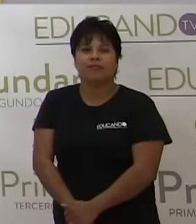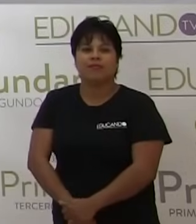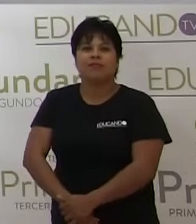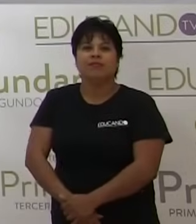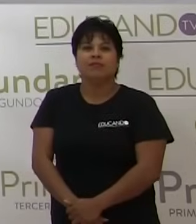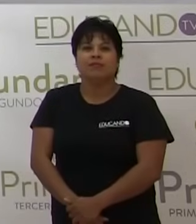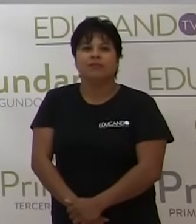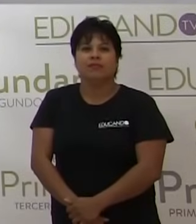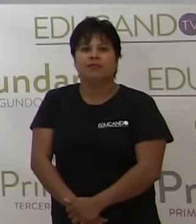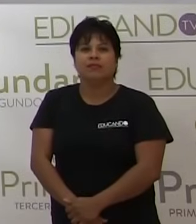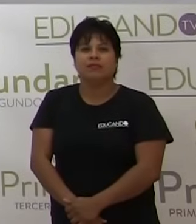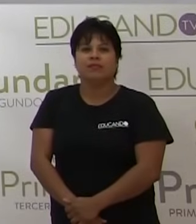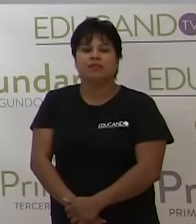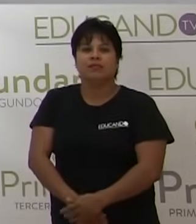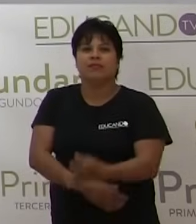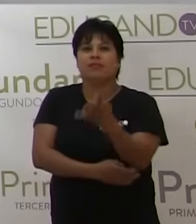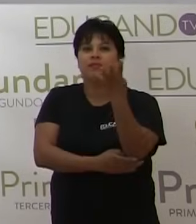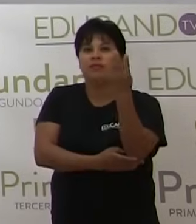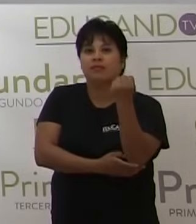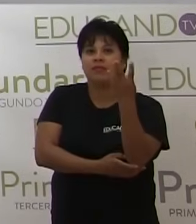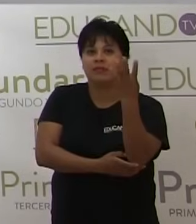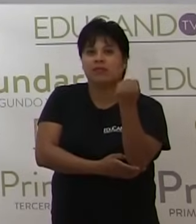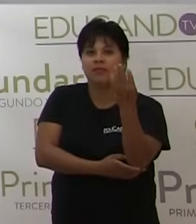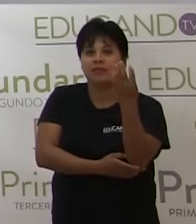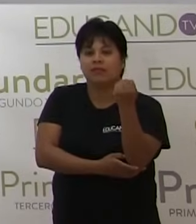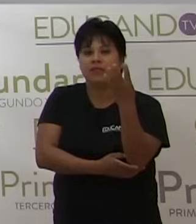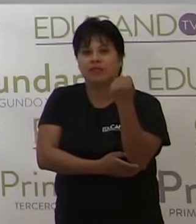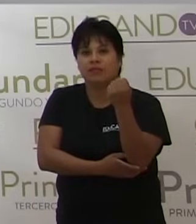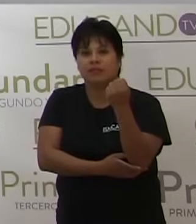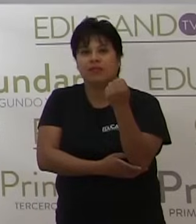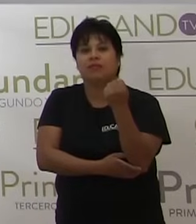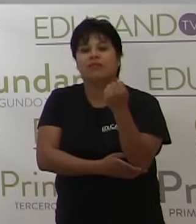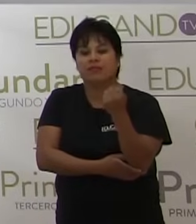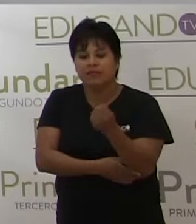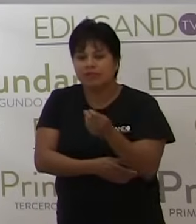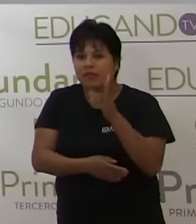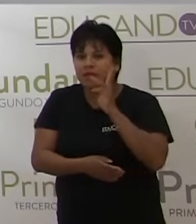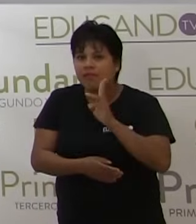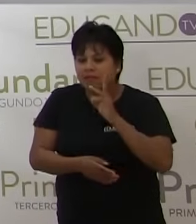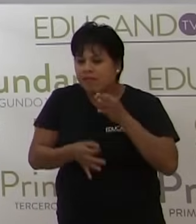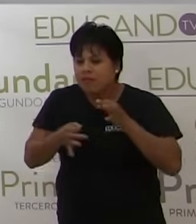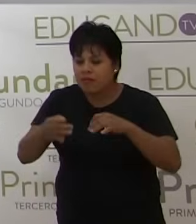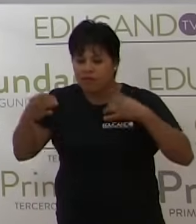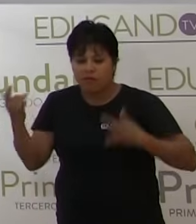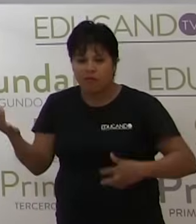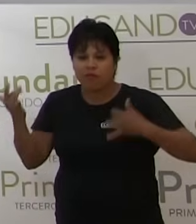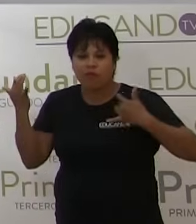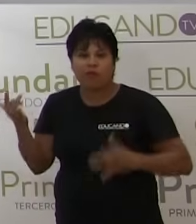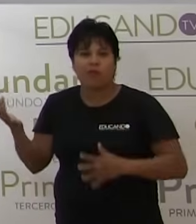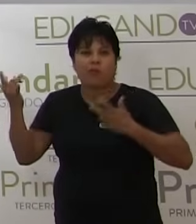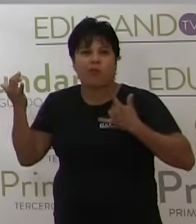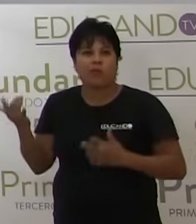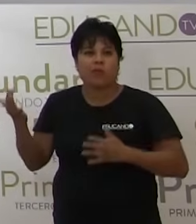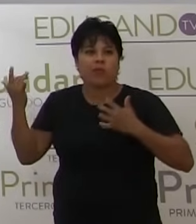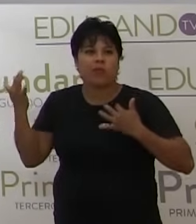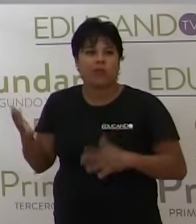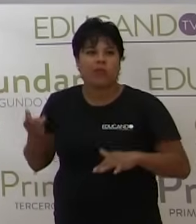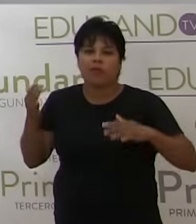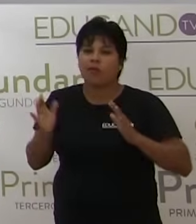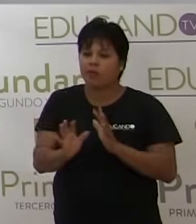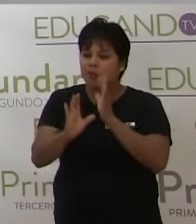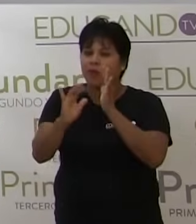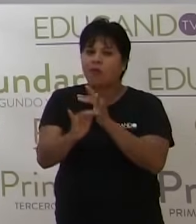peinarse a las 9 ensayar la orquesta t purum p p t